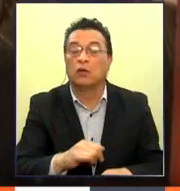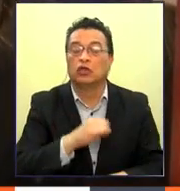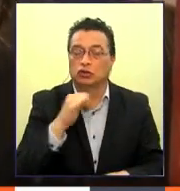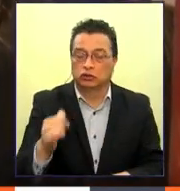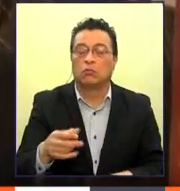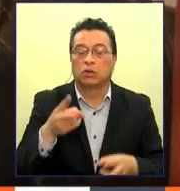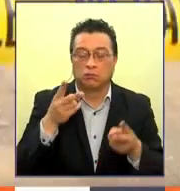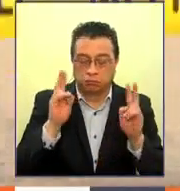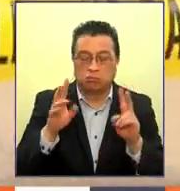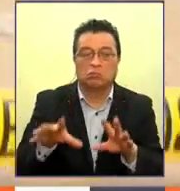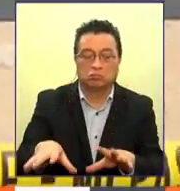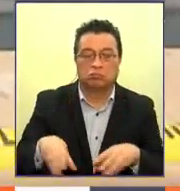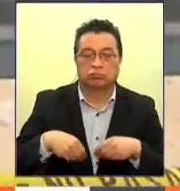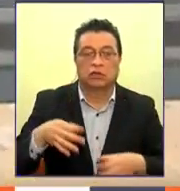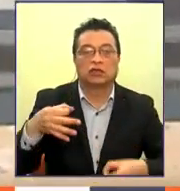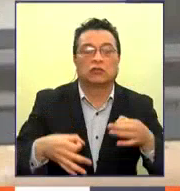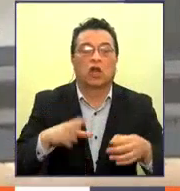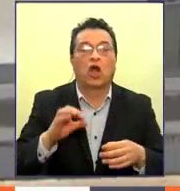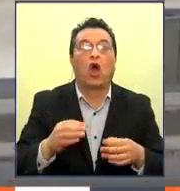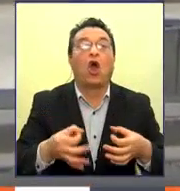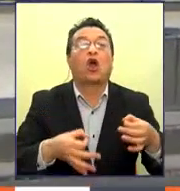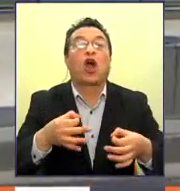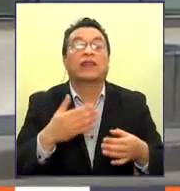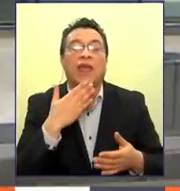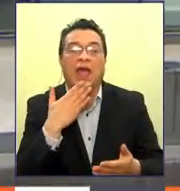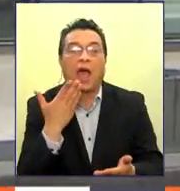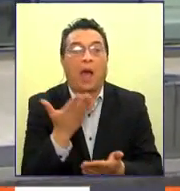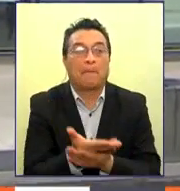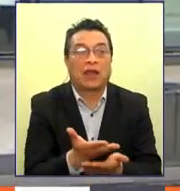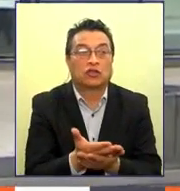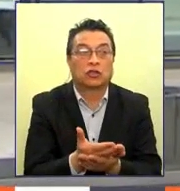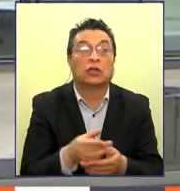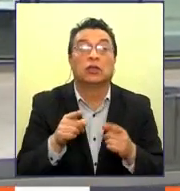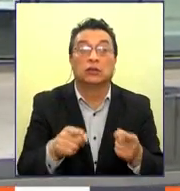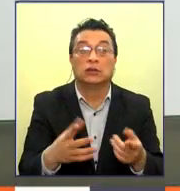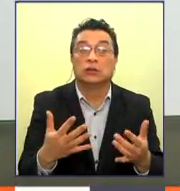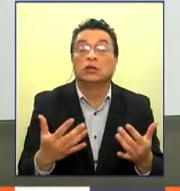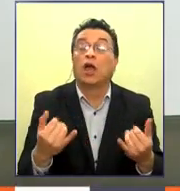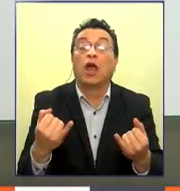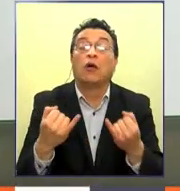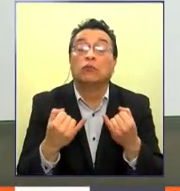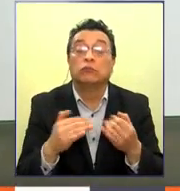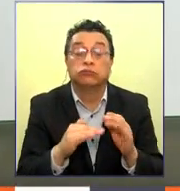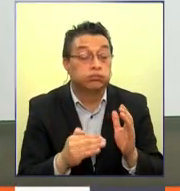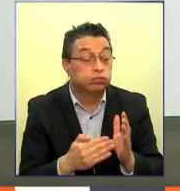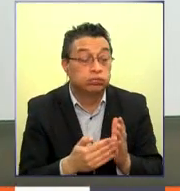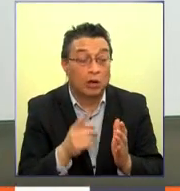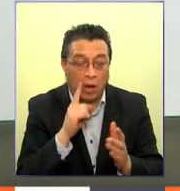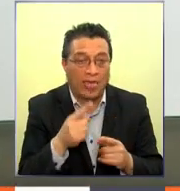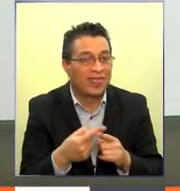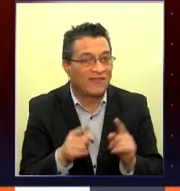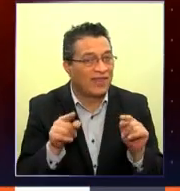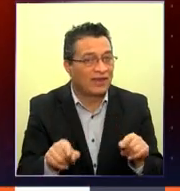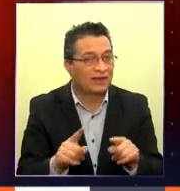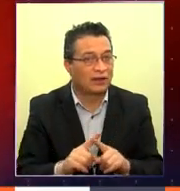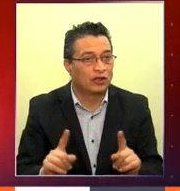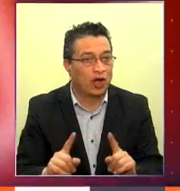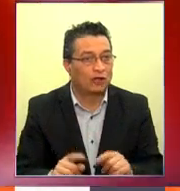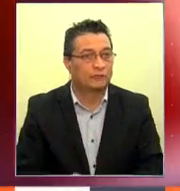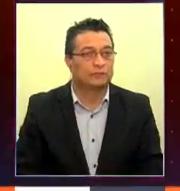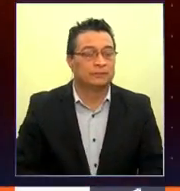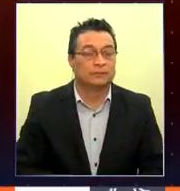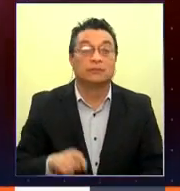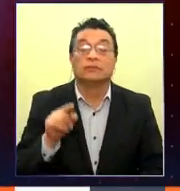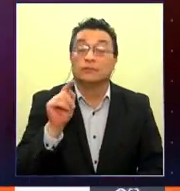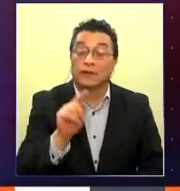por el tribunal o por la Corte de Apelación. Situación que, en base a los datos, no sería distinta en este último proceso. En el caso,